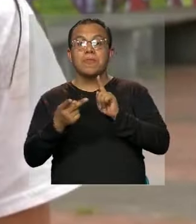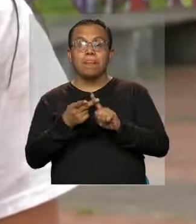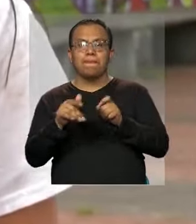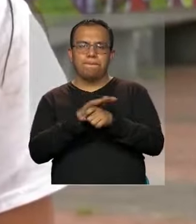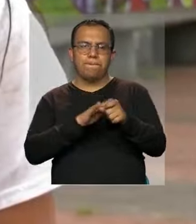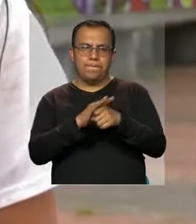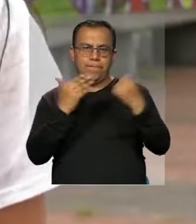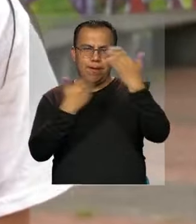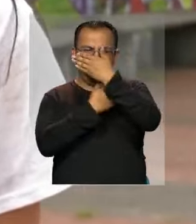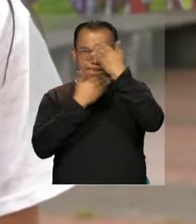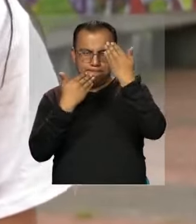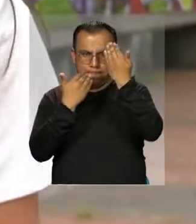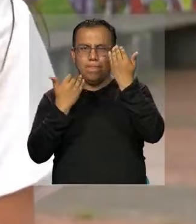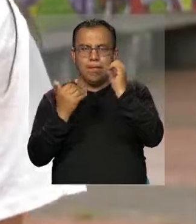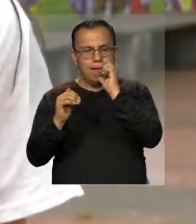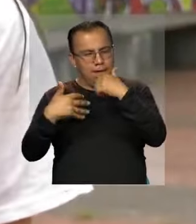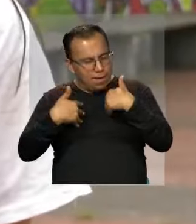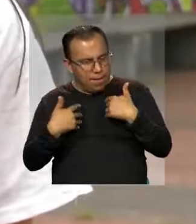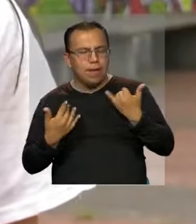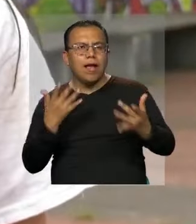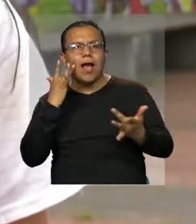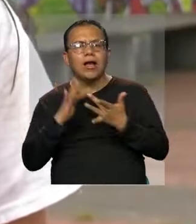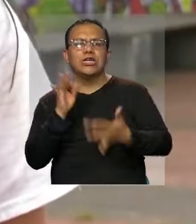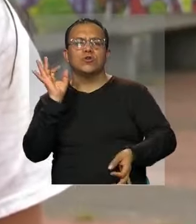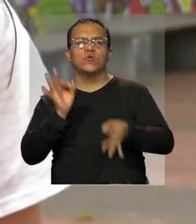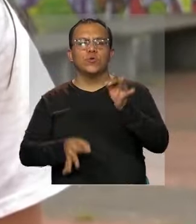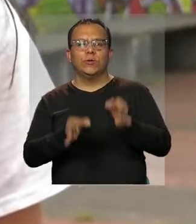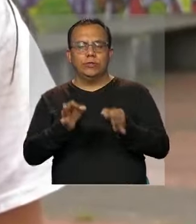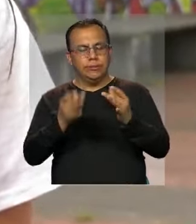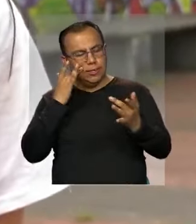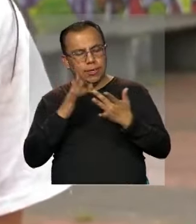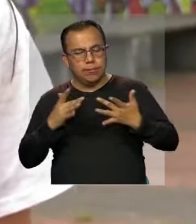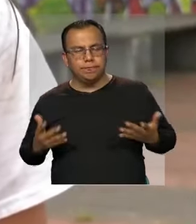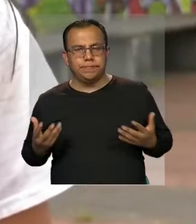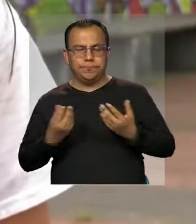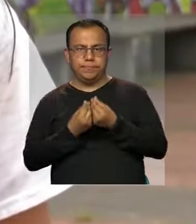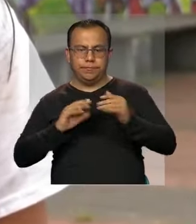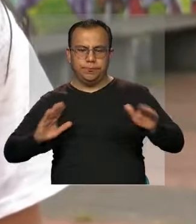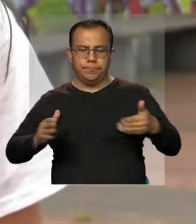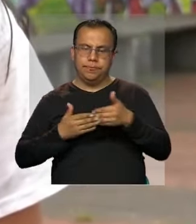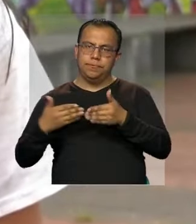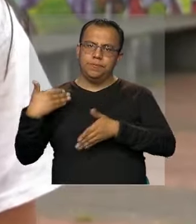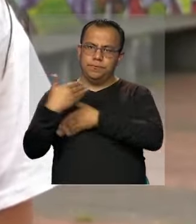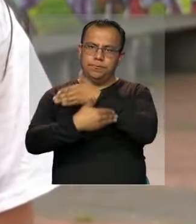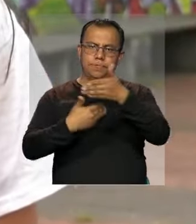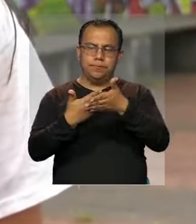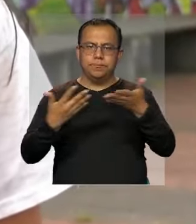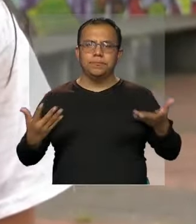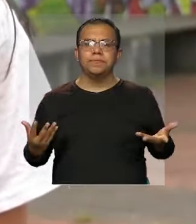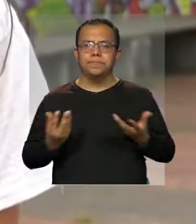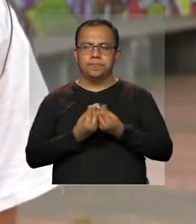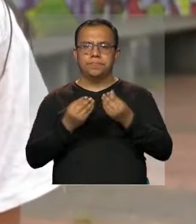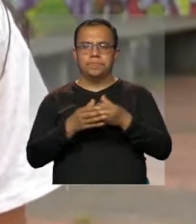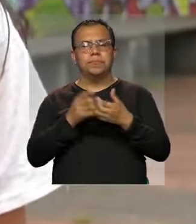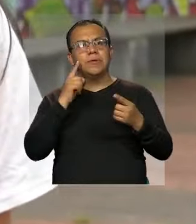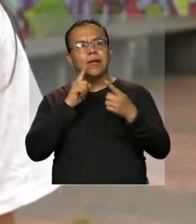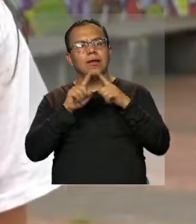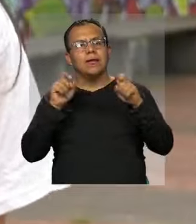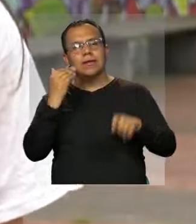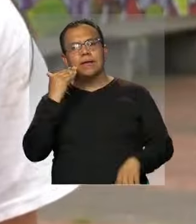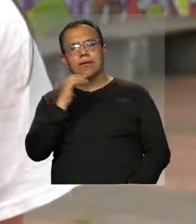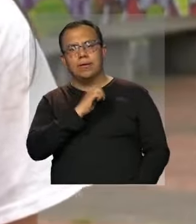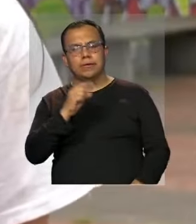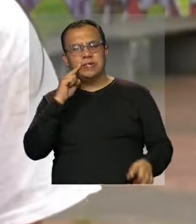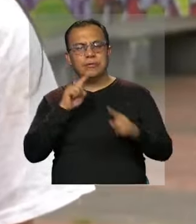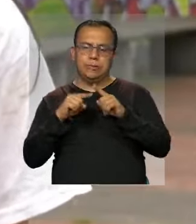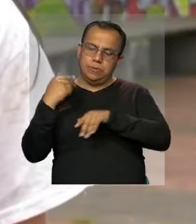conflicto armado. Exigimos justicia para que se haga un cierre de los procesos penales por las mujeres que están en curso